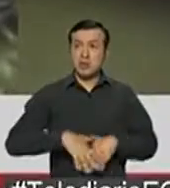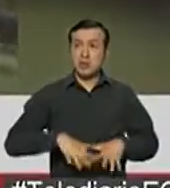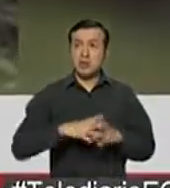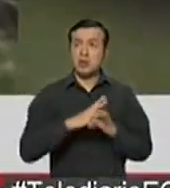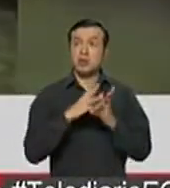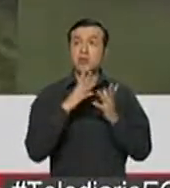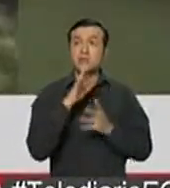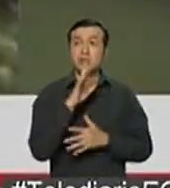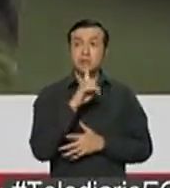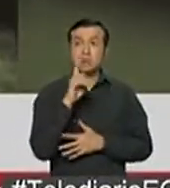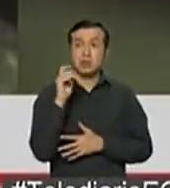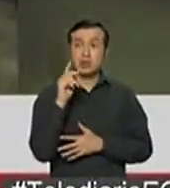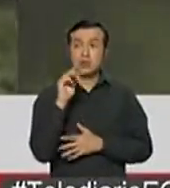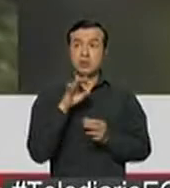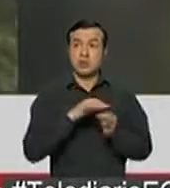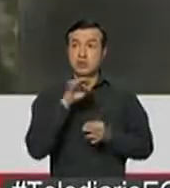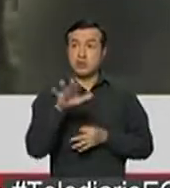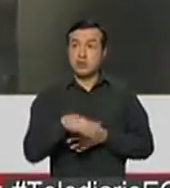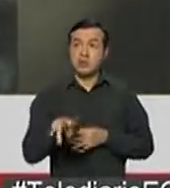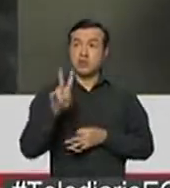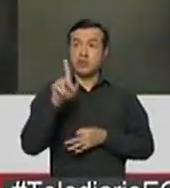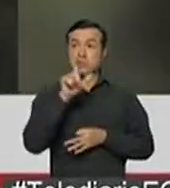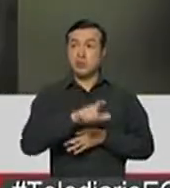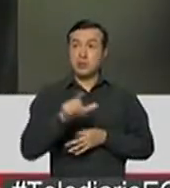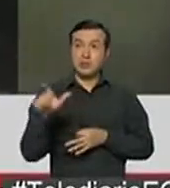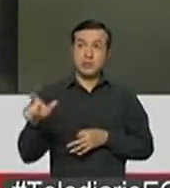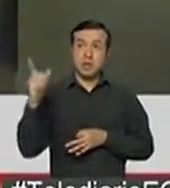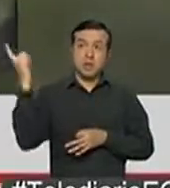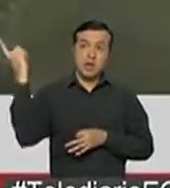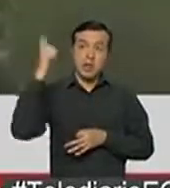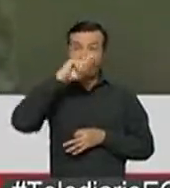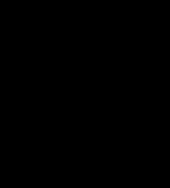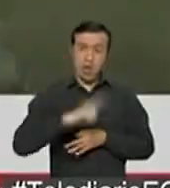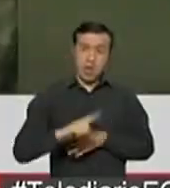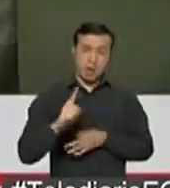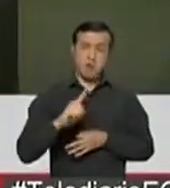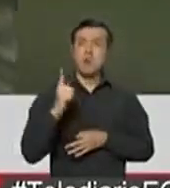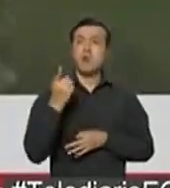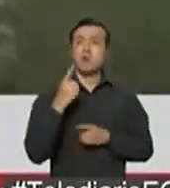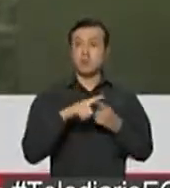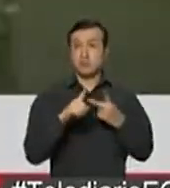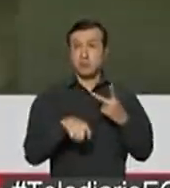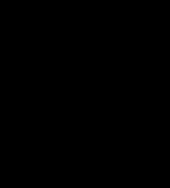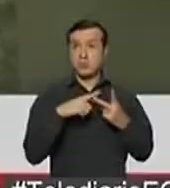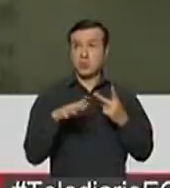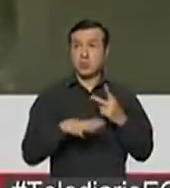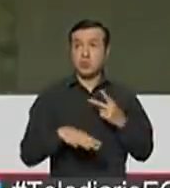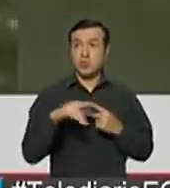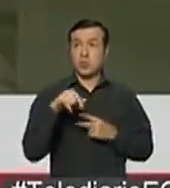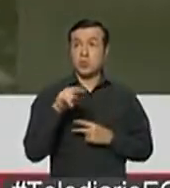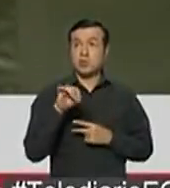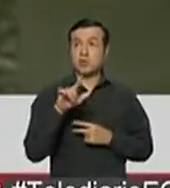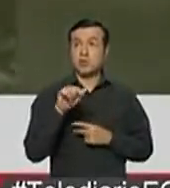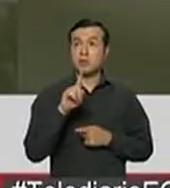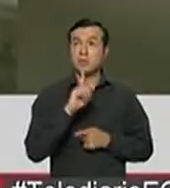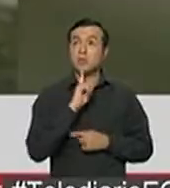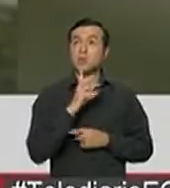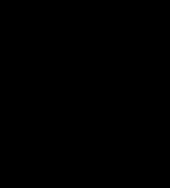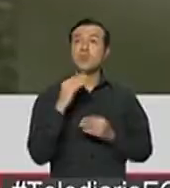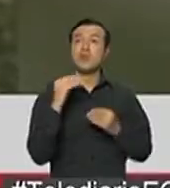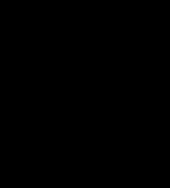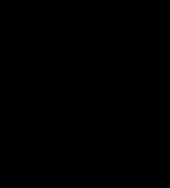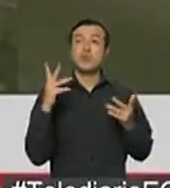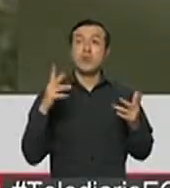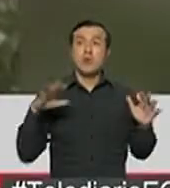unos 100 kilómetros al oeste de Sydney, dos personas fueron alcanzadas por rayos, mientras que en el estado nororiental de Queensland, fuertes vientos y